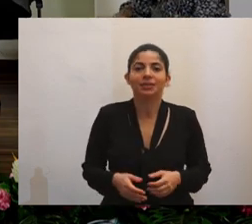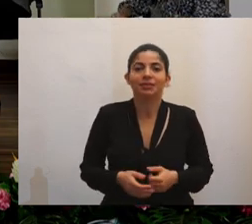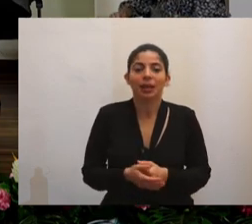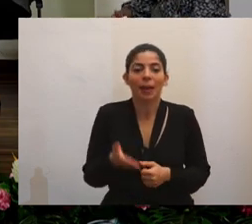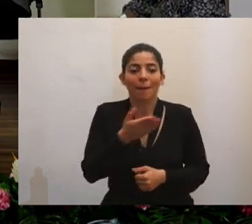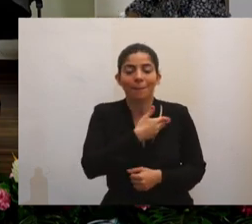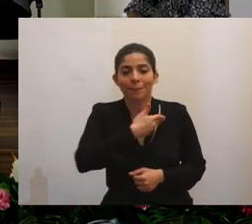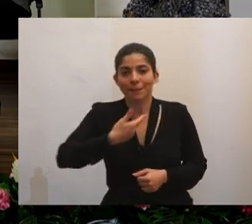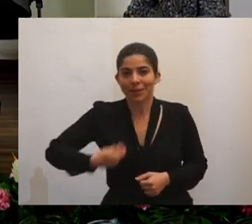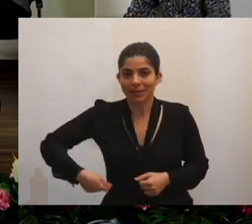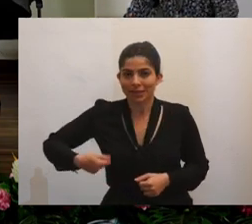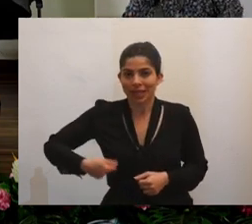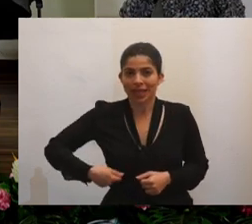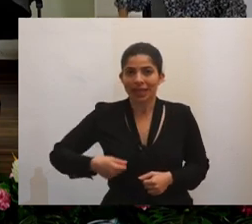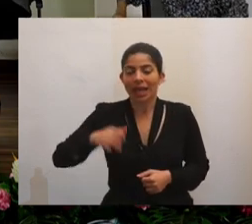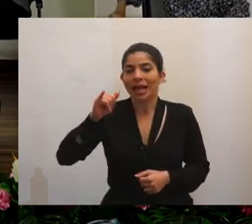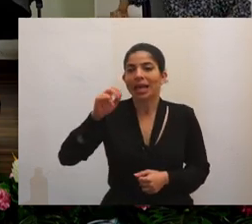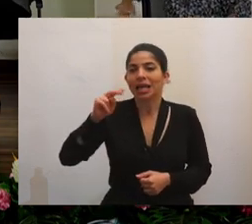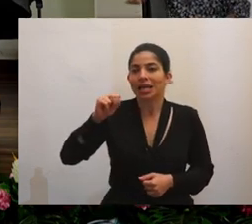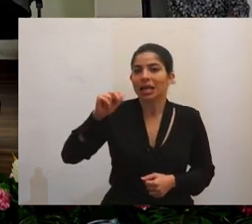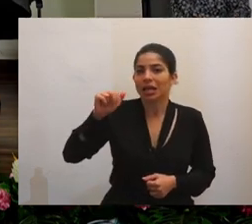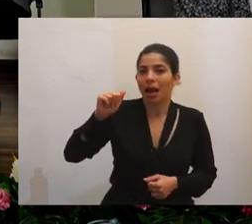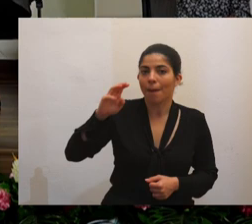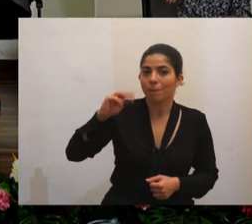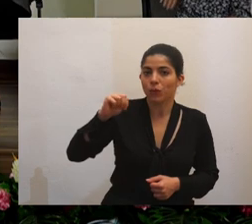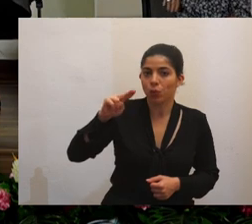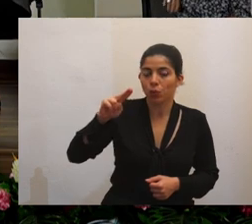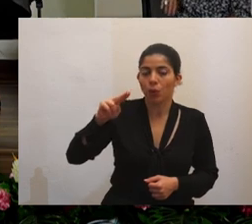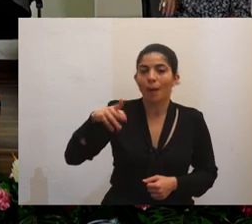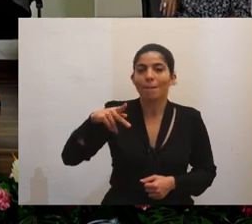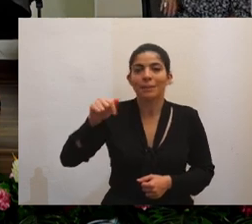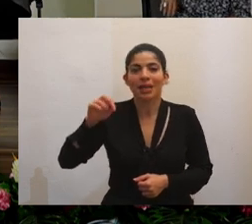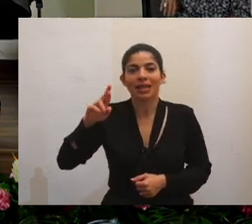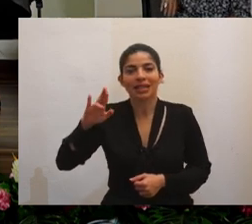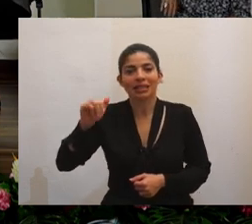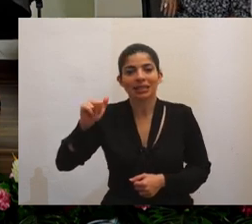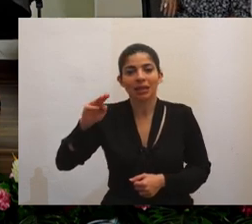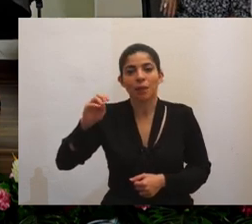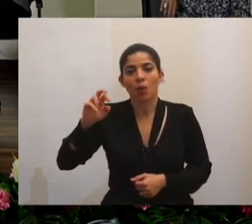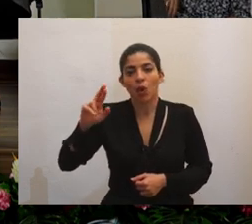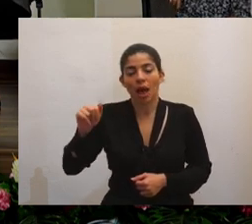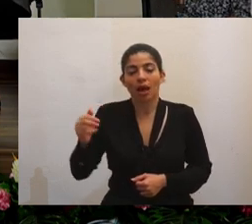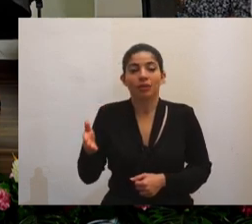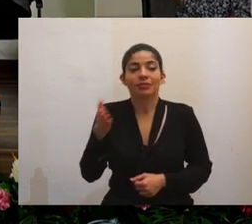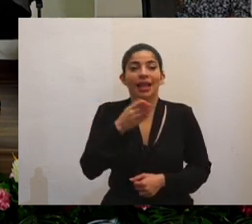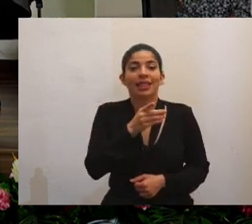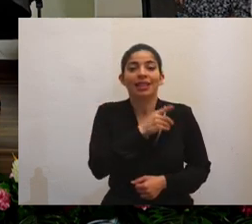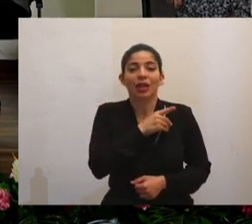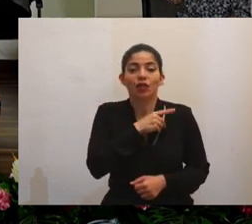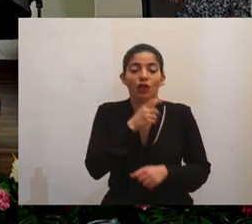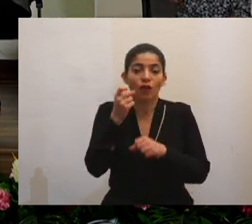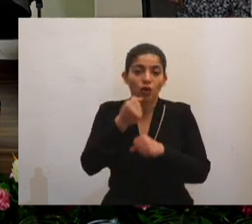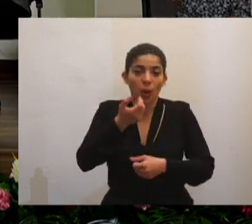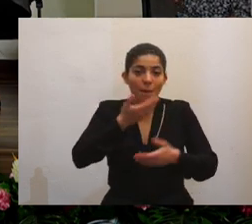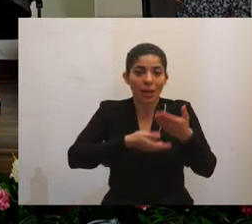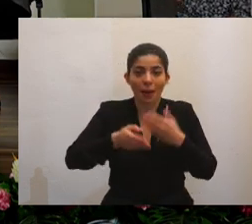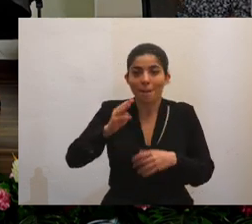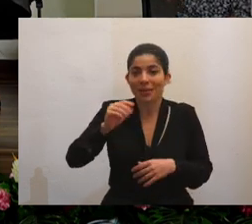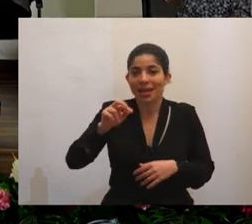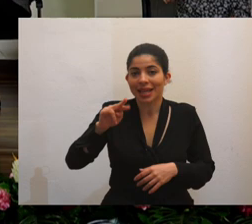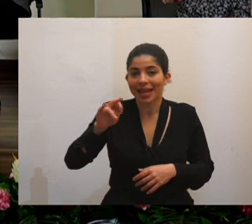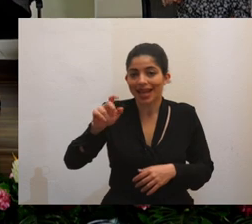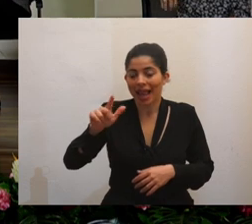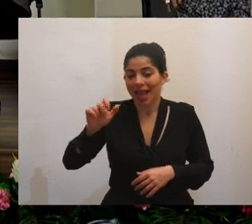a la presidenta ejecutiva del INAMU, a doña Patricia Mora, a la directora de Funde Cooperación, Marianela